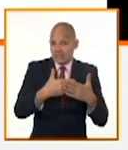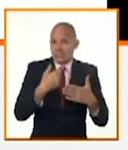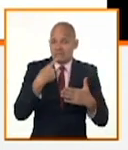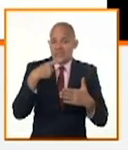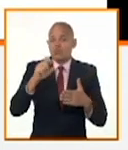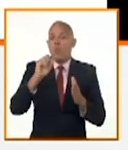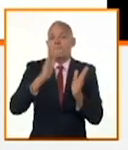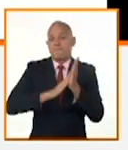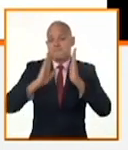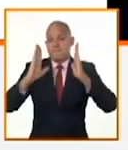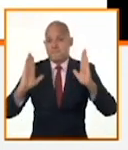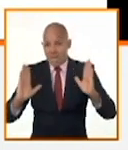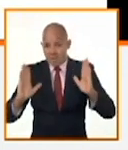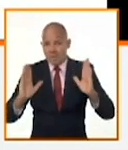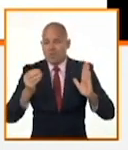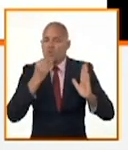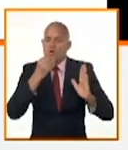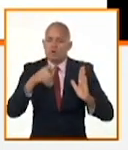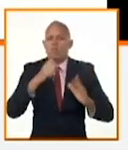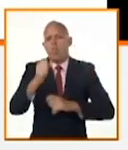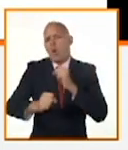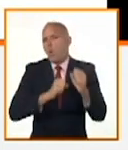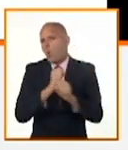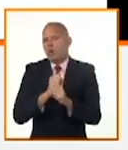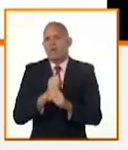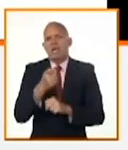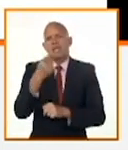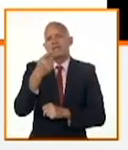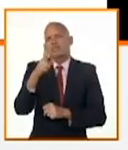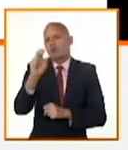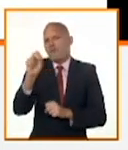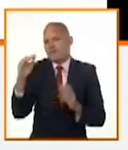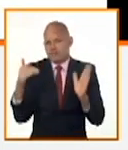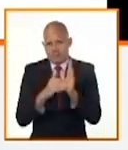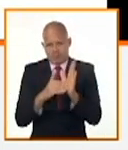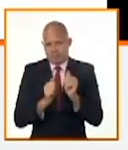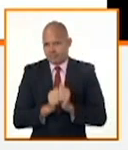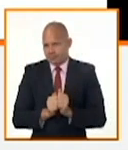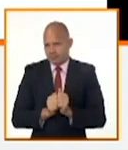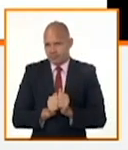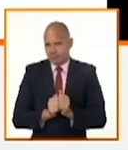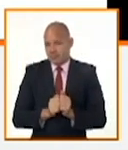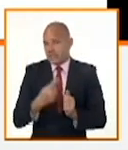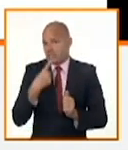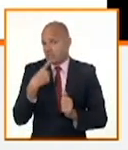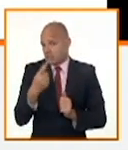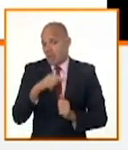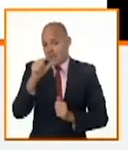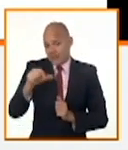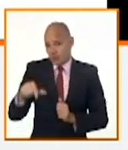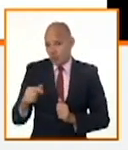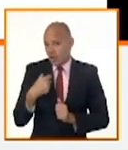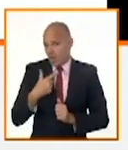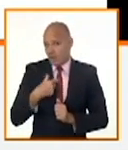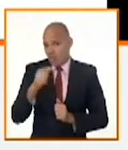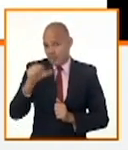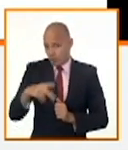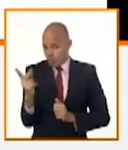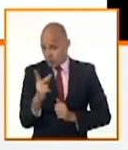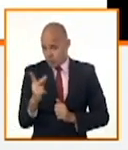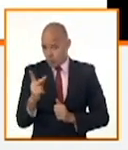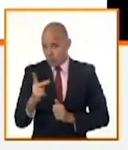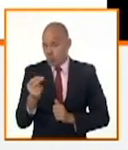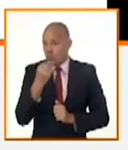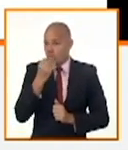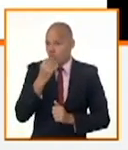en la suma de todo lo que tiene tanto para una relación entre dos personas naturales como a la hora de extraer efectivo ya